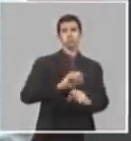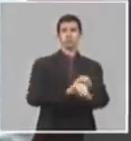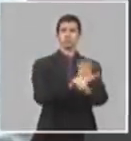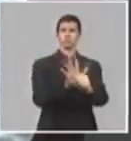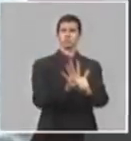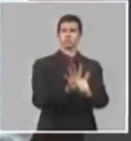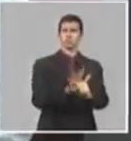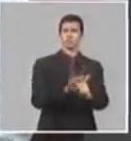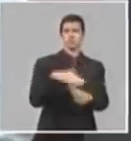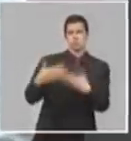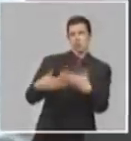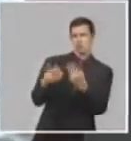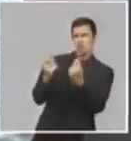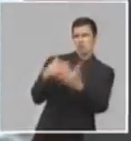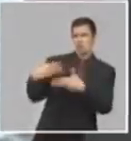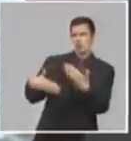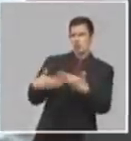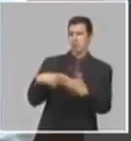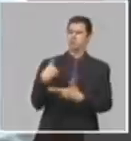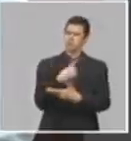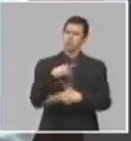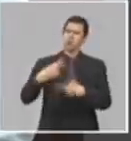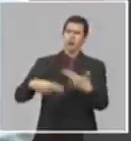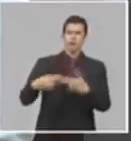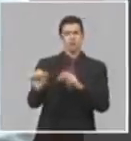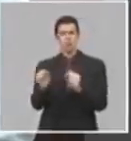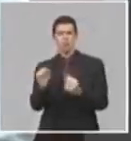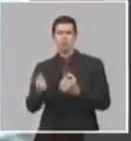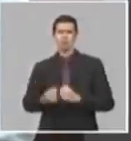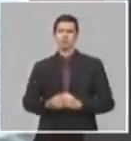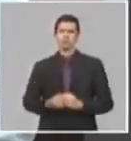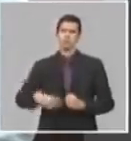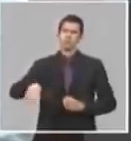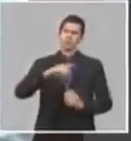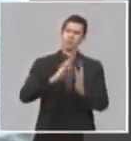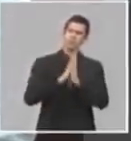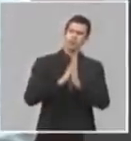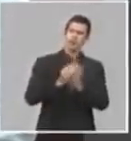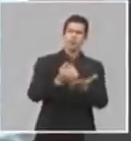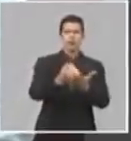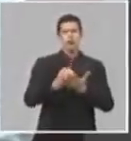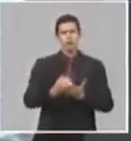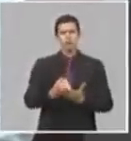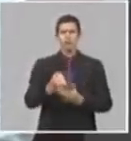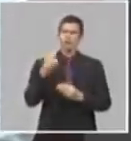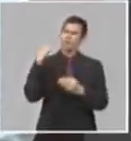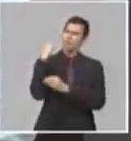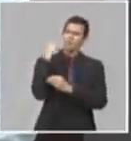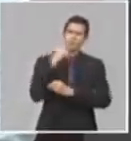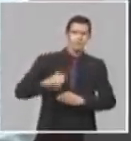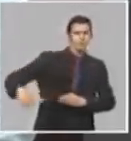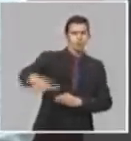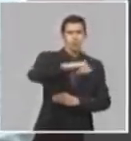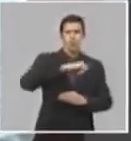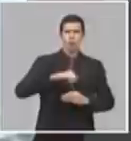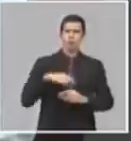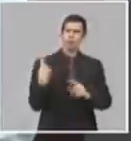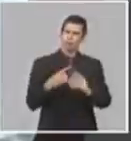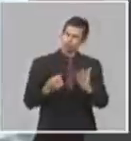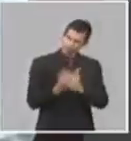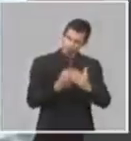controlar la crisis. Fuerza Cuba, que seguiremos viviendo, impulsando la economía y